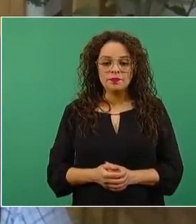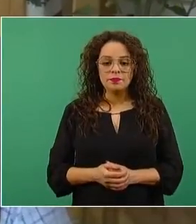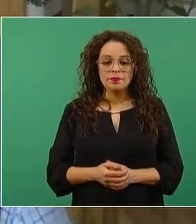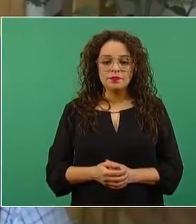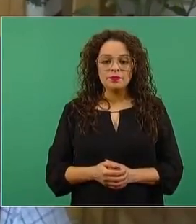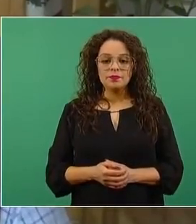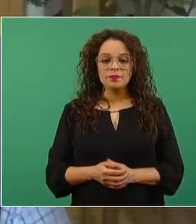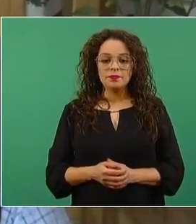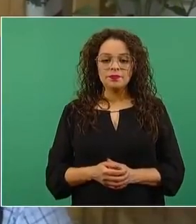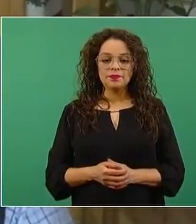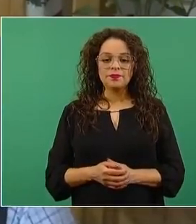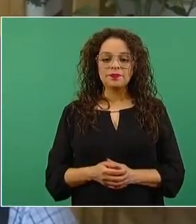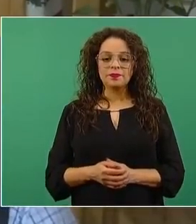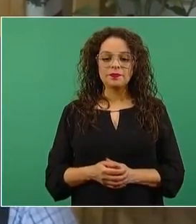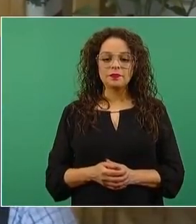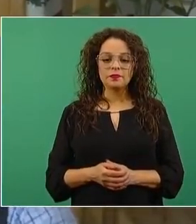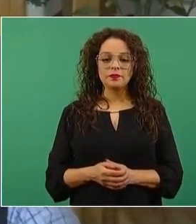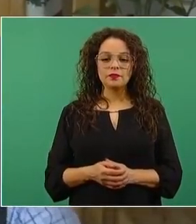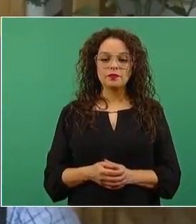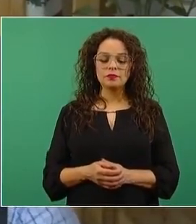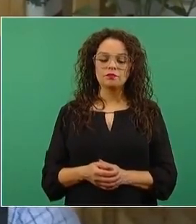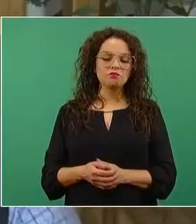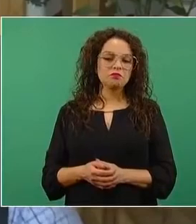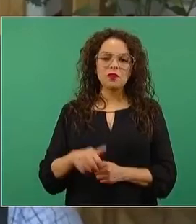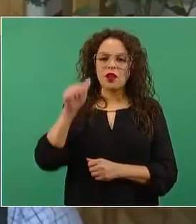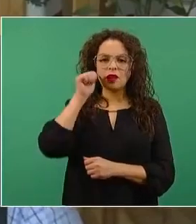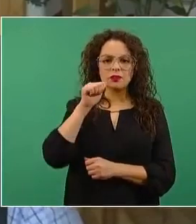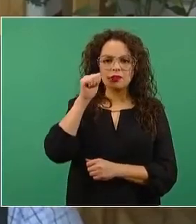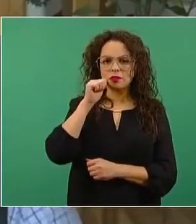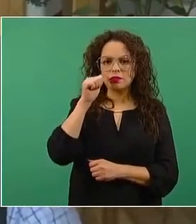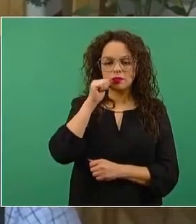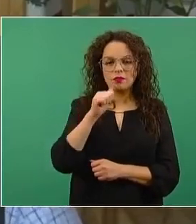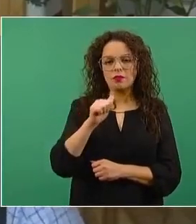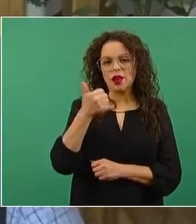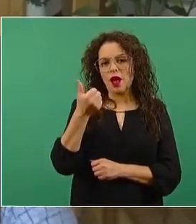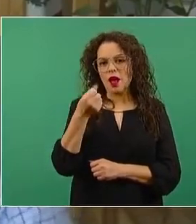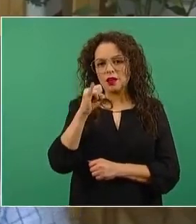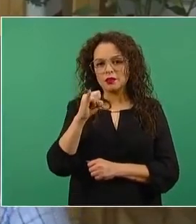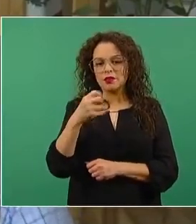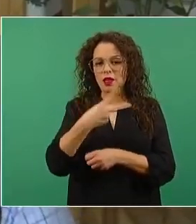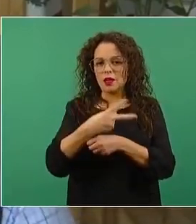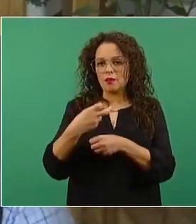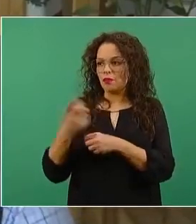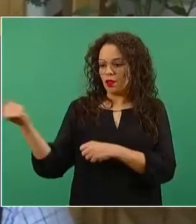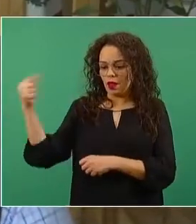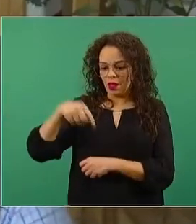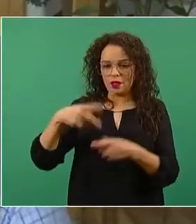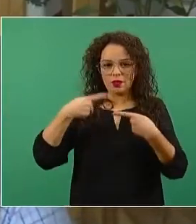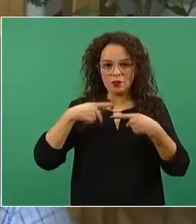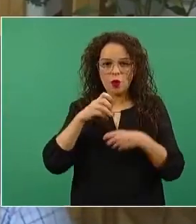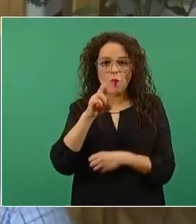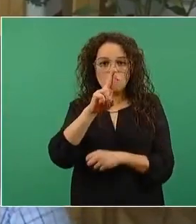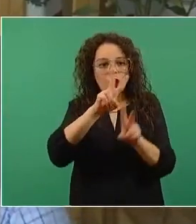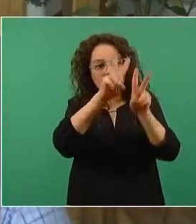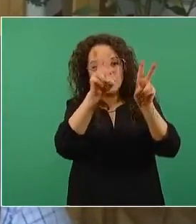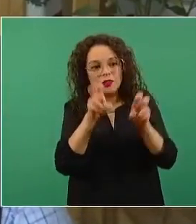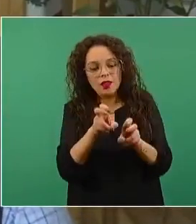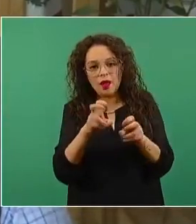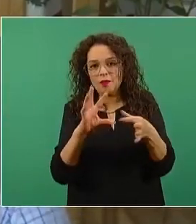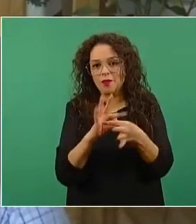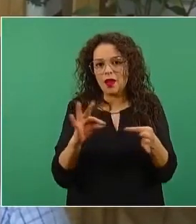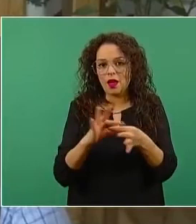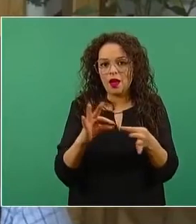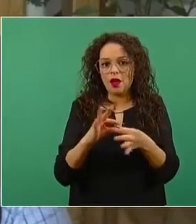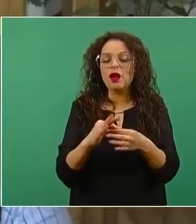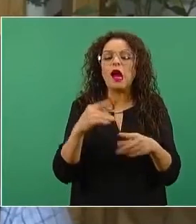entonces a invitar, como lo hacemos siempre en los componentes temáticos de esta conferencia o como complemento, a